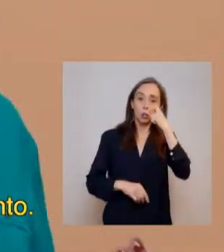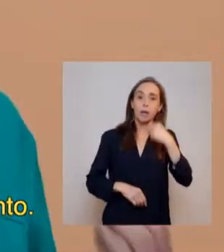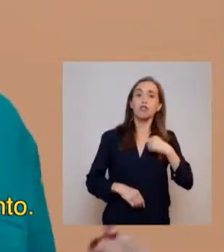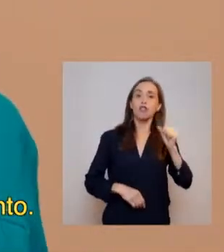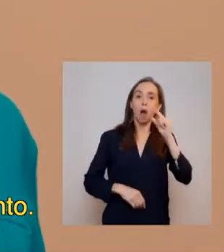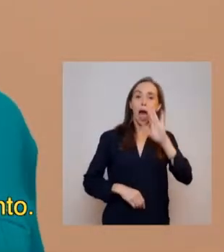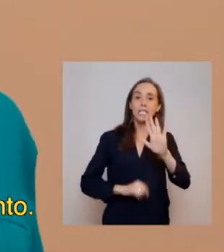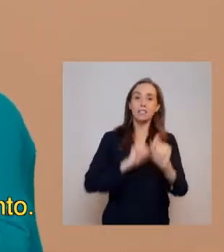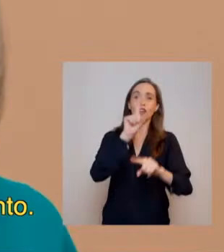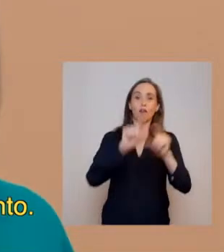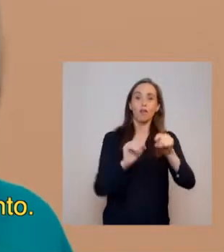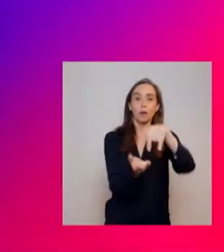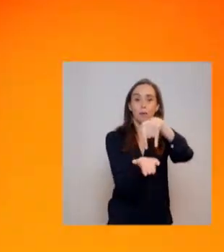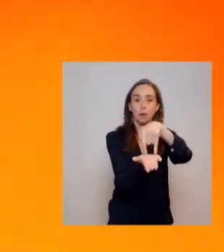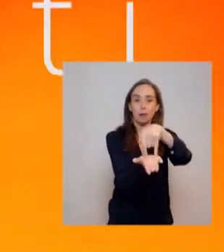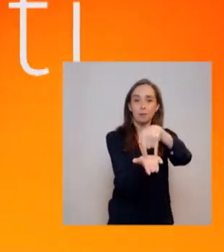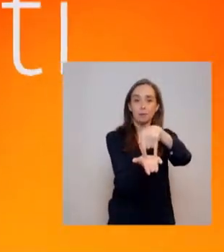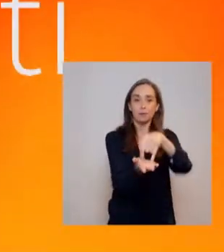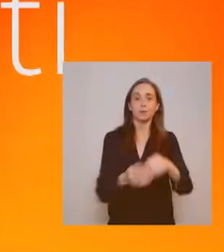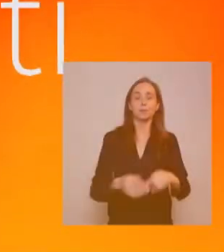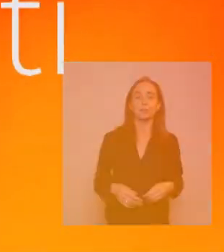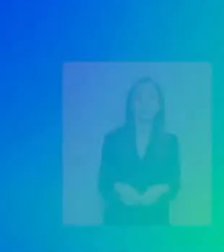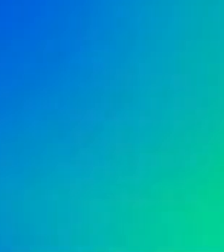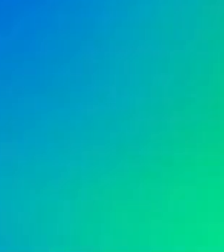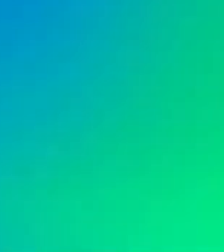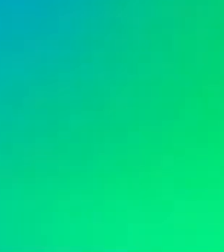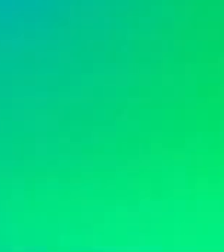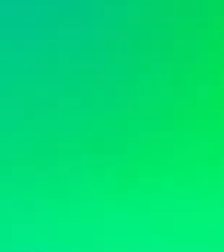y así lo voy a defender en el parlamento